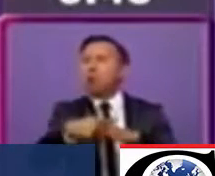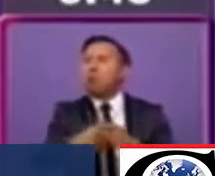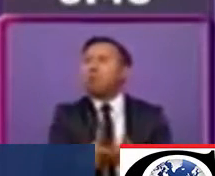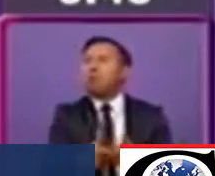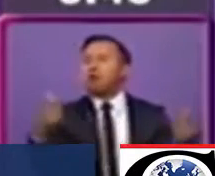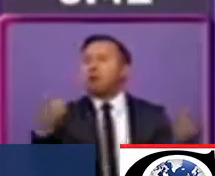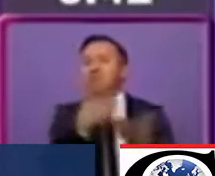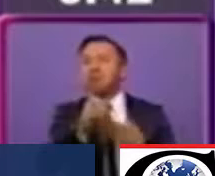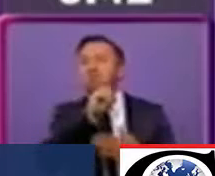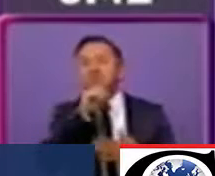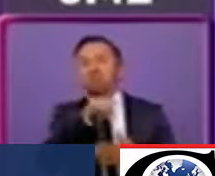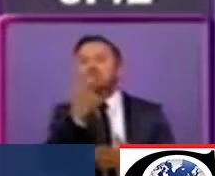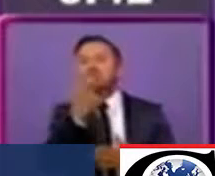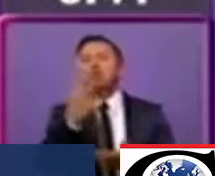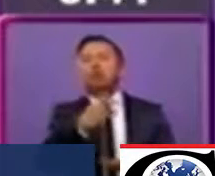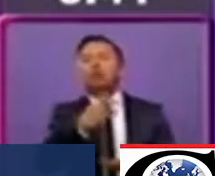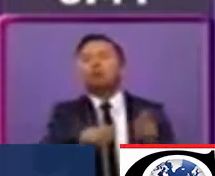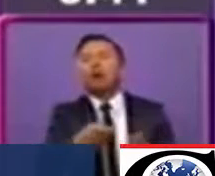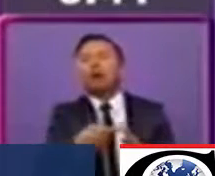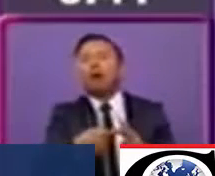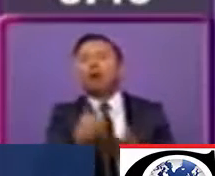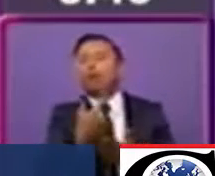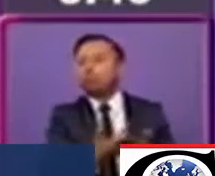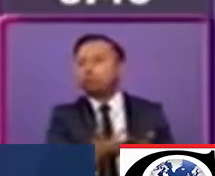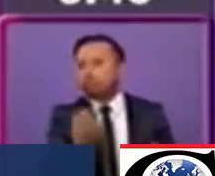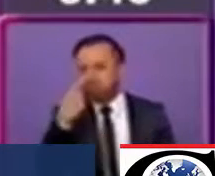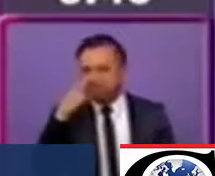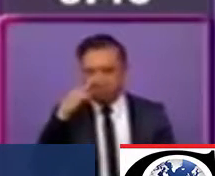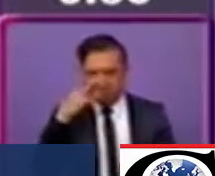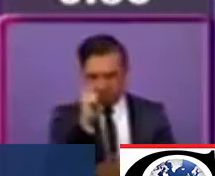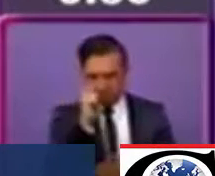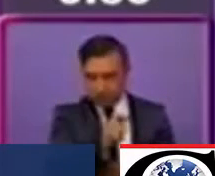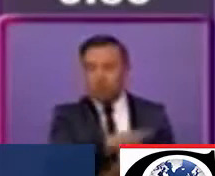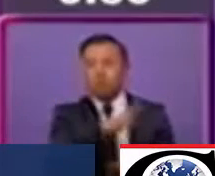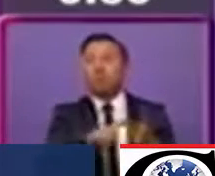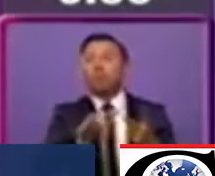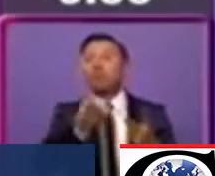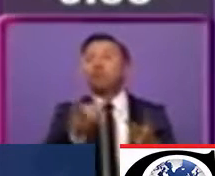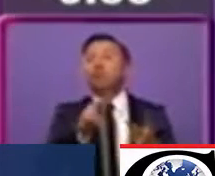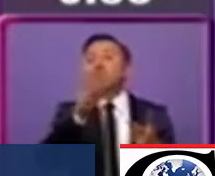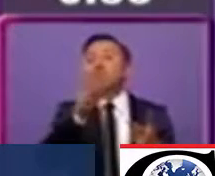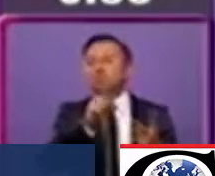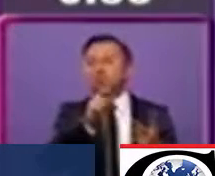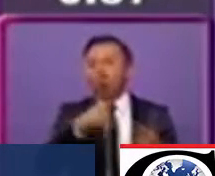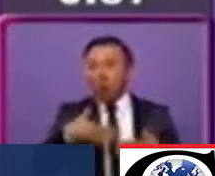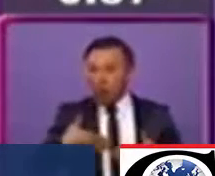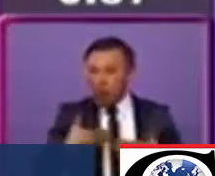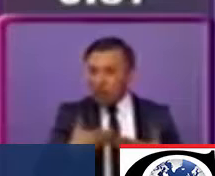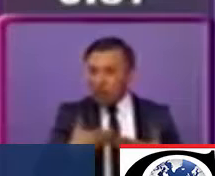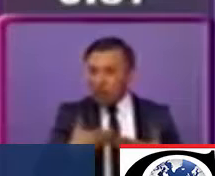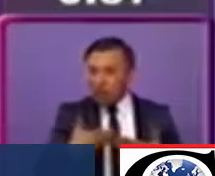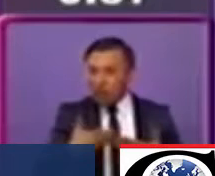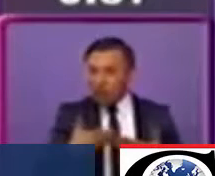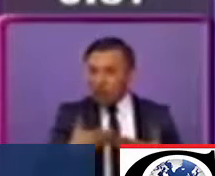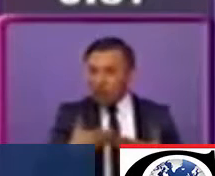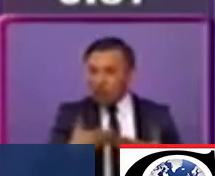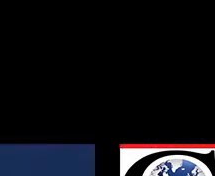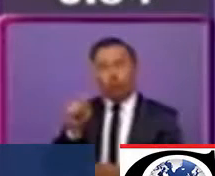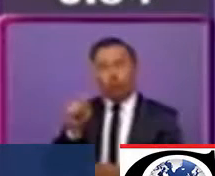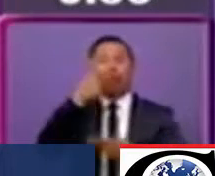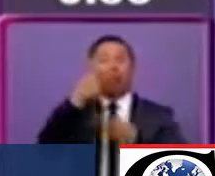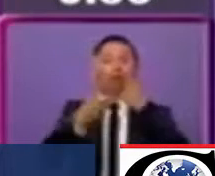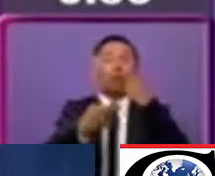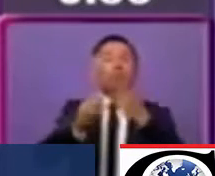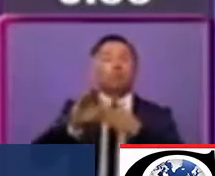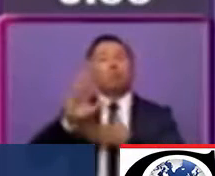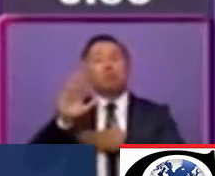más que la ley del trabajo de los servidores públicos del Estado y municipios dice